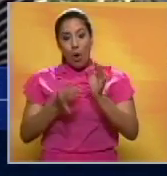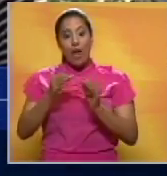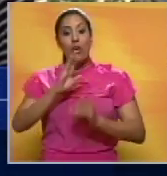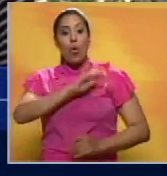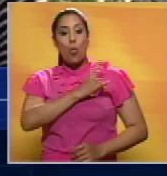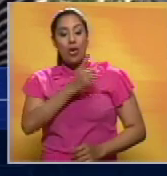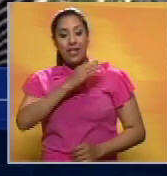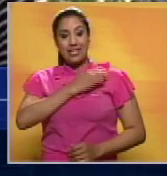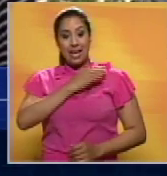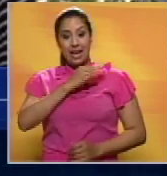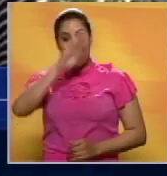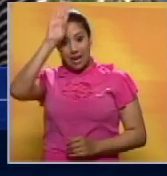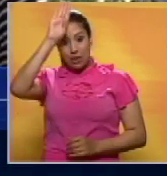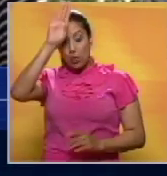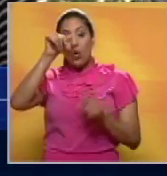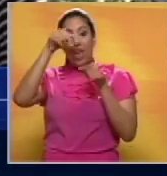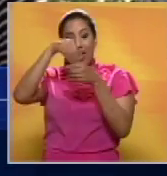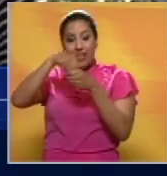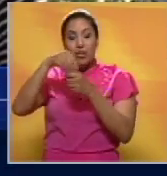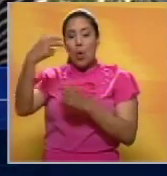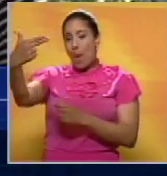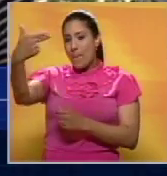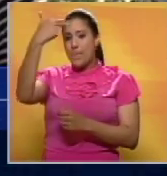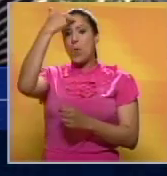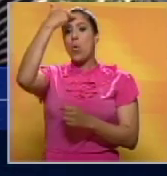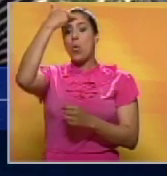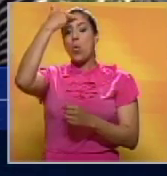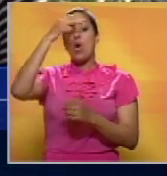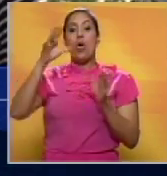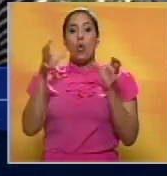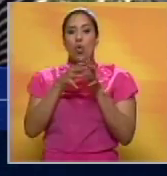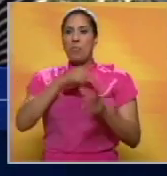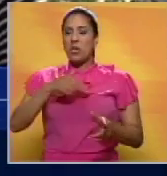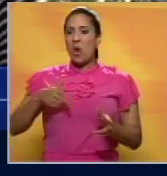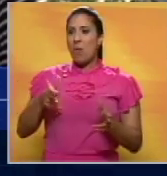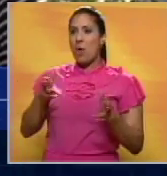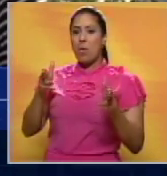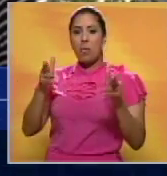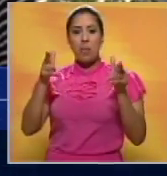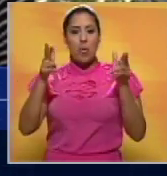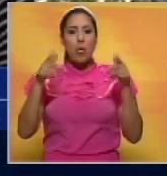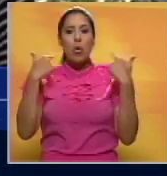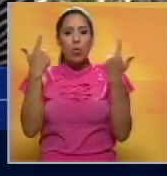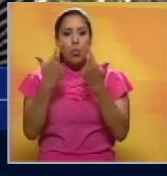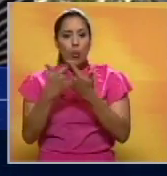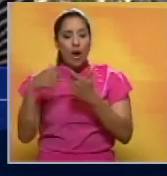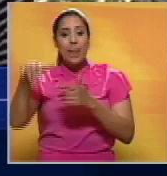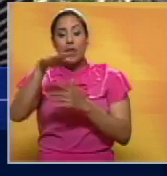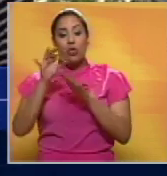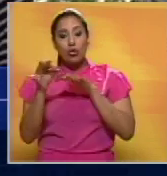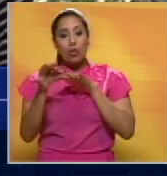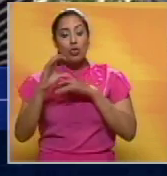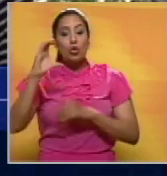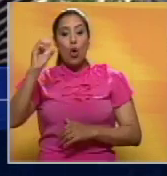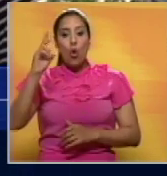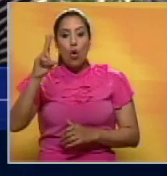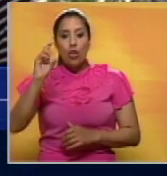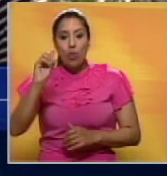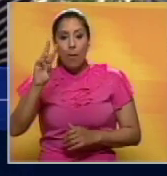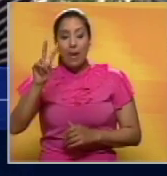Universidad Católica, fue asesinado con un disparo en la cabeza cuando grupos armados irrumpieron la población de Santa Ana en el municipio